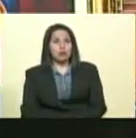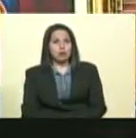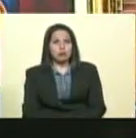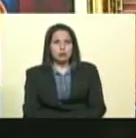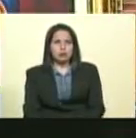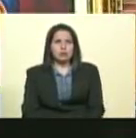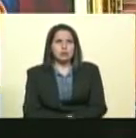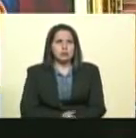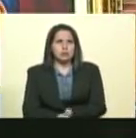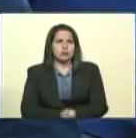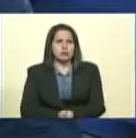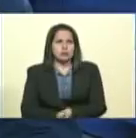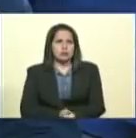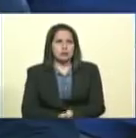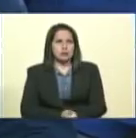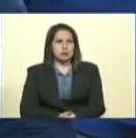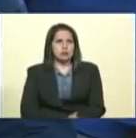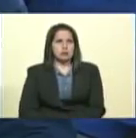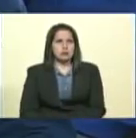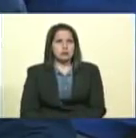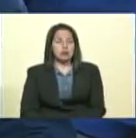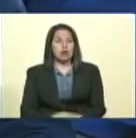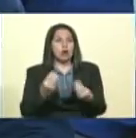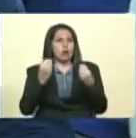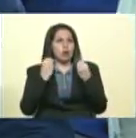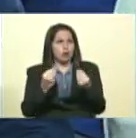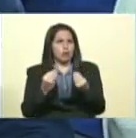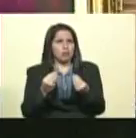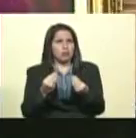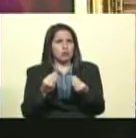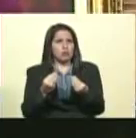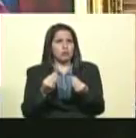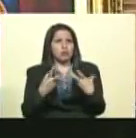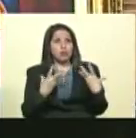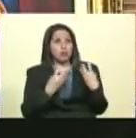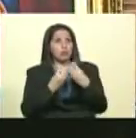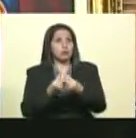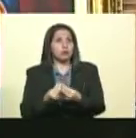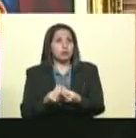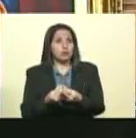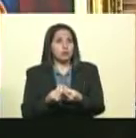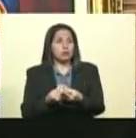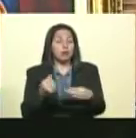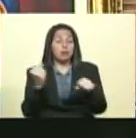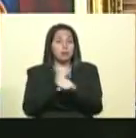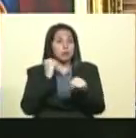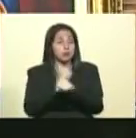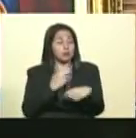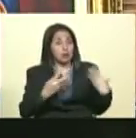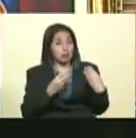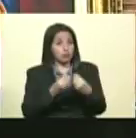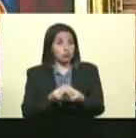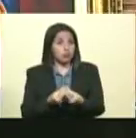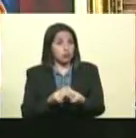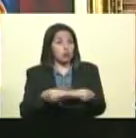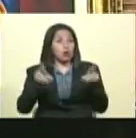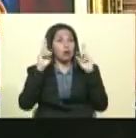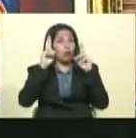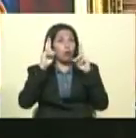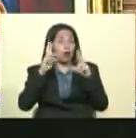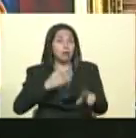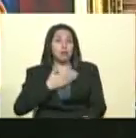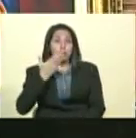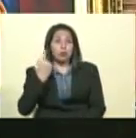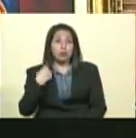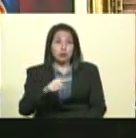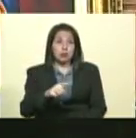te queda el sistema administrado como complemento. Vamos a trabajar de esa manera. Y ojalá podamos